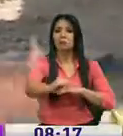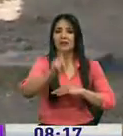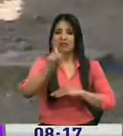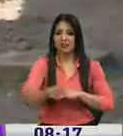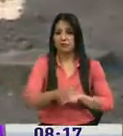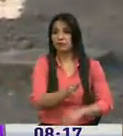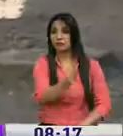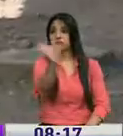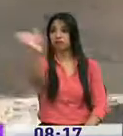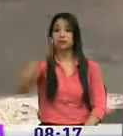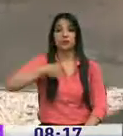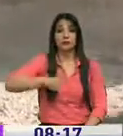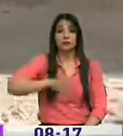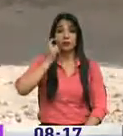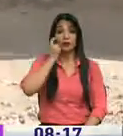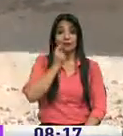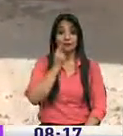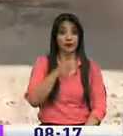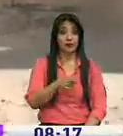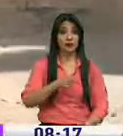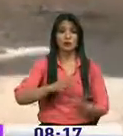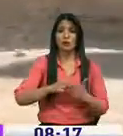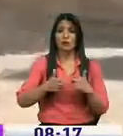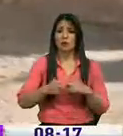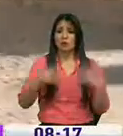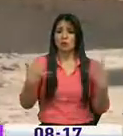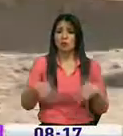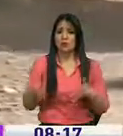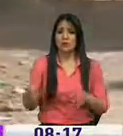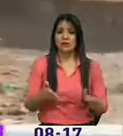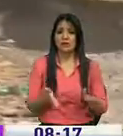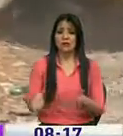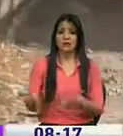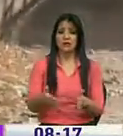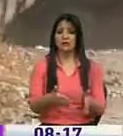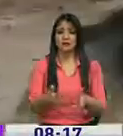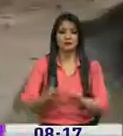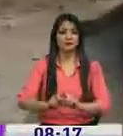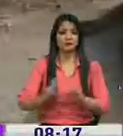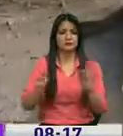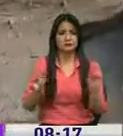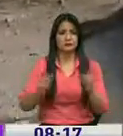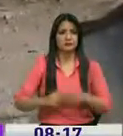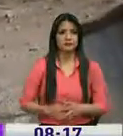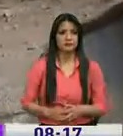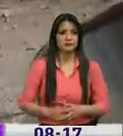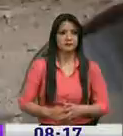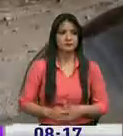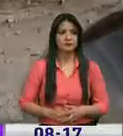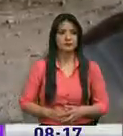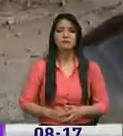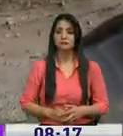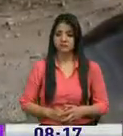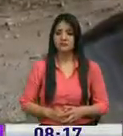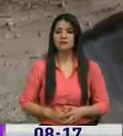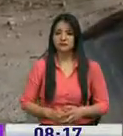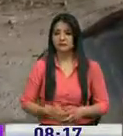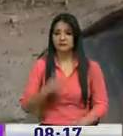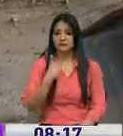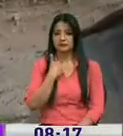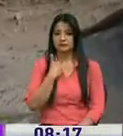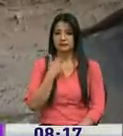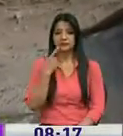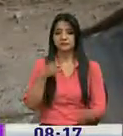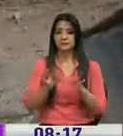a la Simón Bolívar. Los problemas que les ha causado el mal estado de la vía son varios. Sí, estamos nosotros afectados porque no se ha